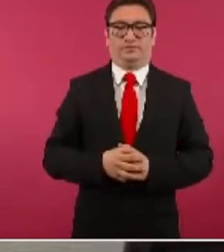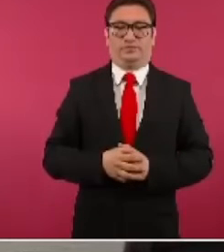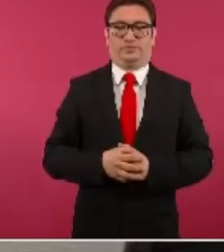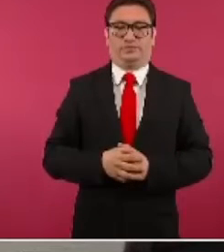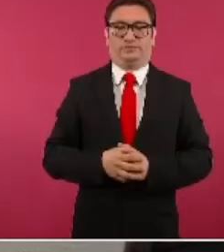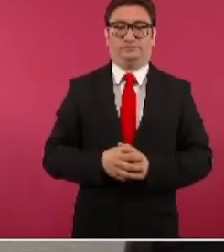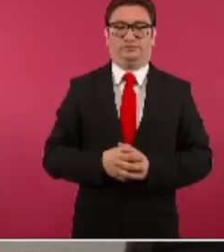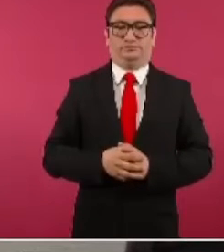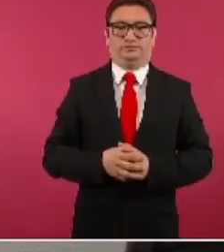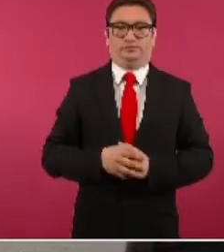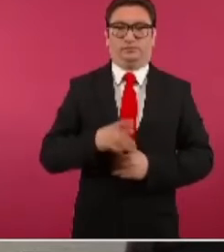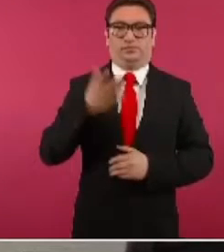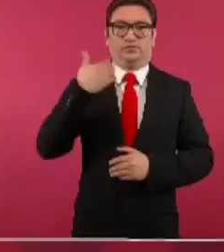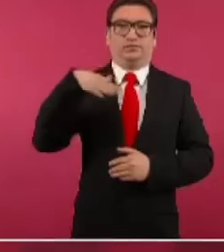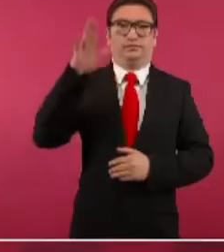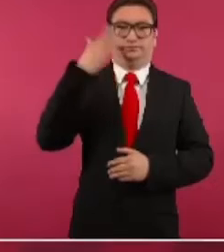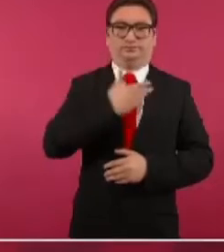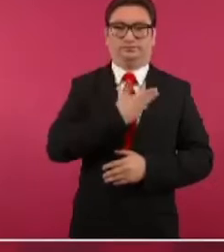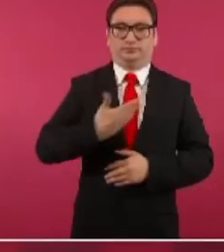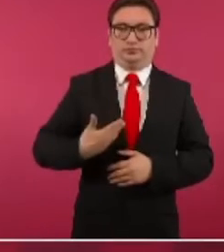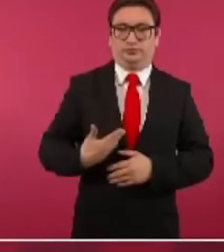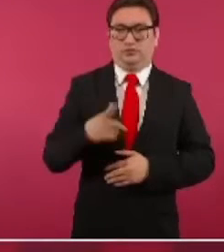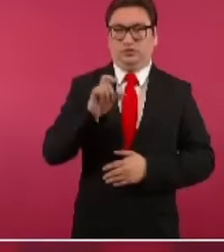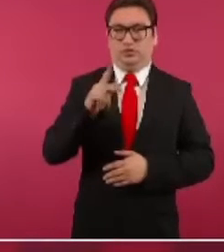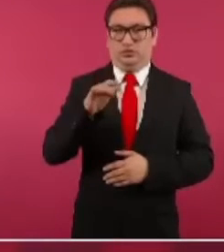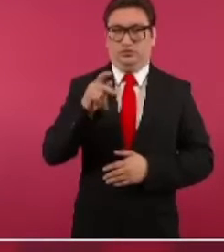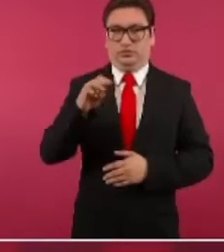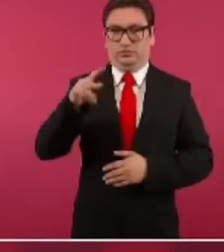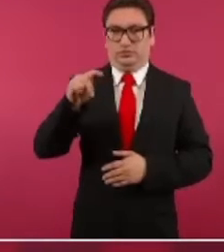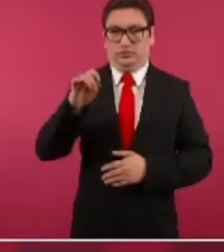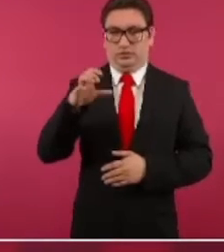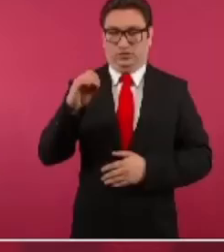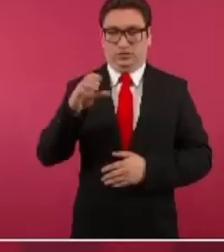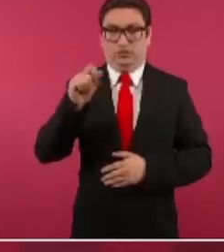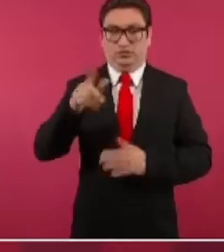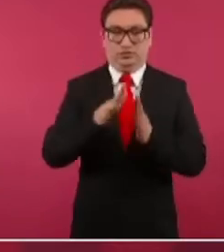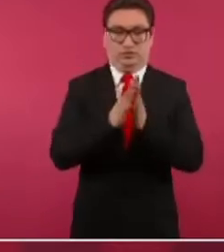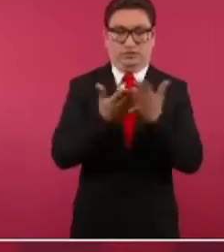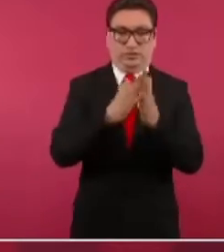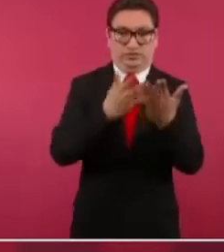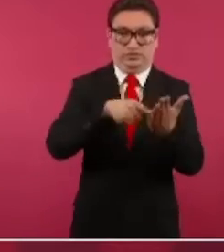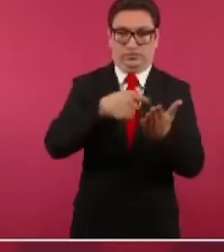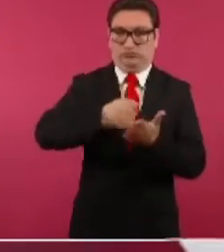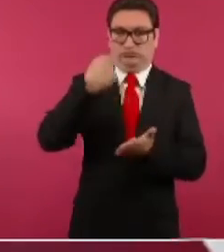Cuando el presidente López Mateos autoriza los libros de texto